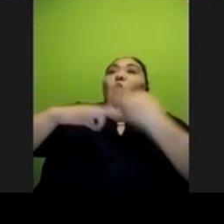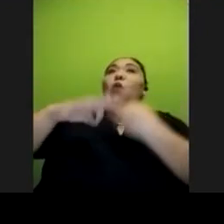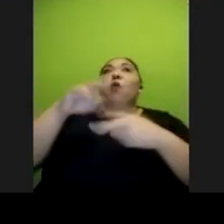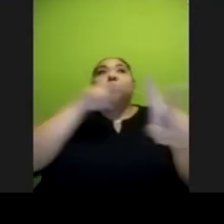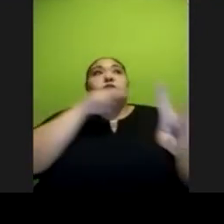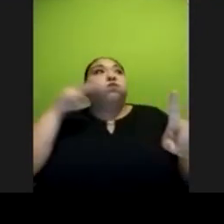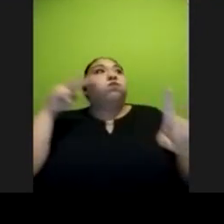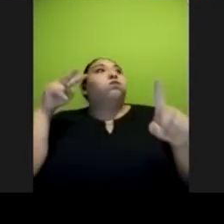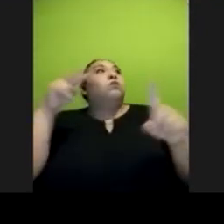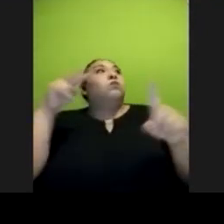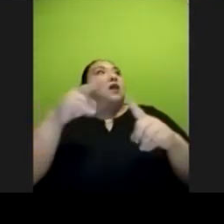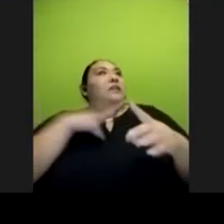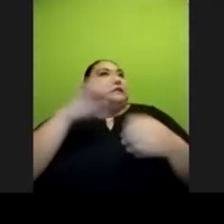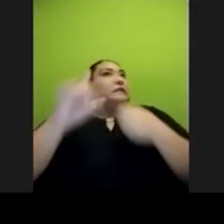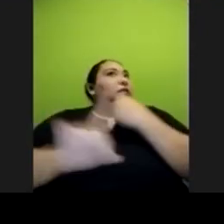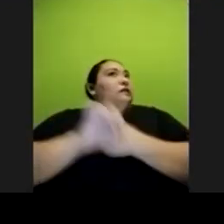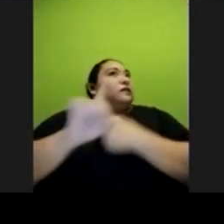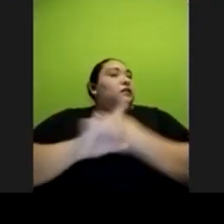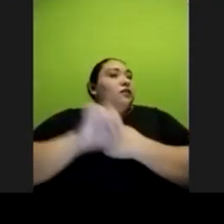real de que